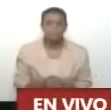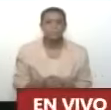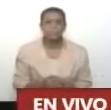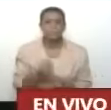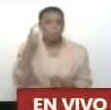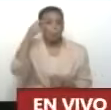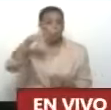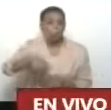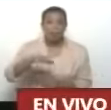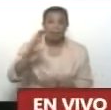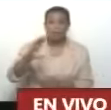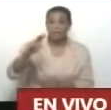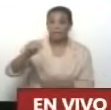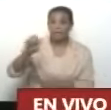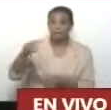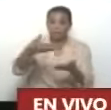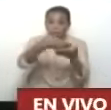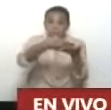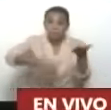el CNE nos entregó